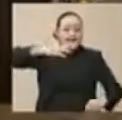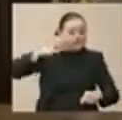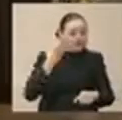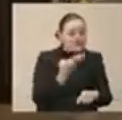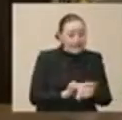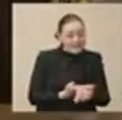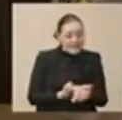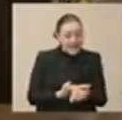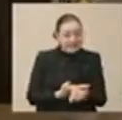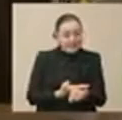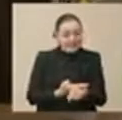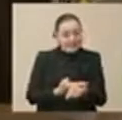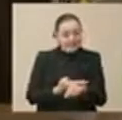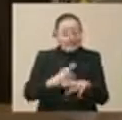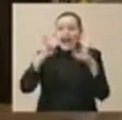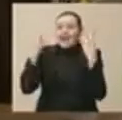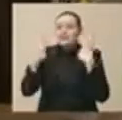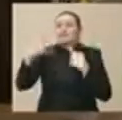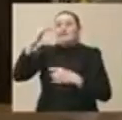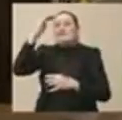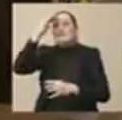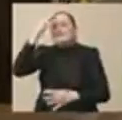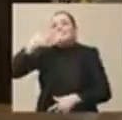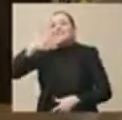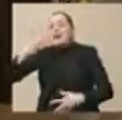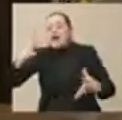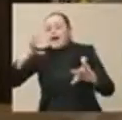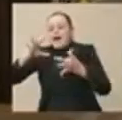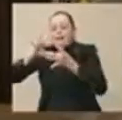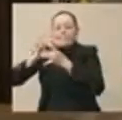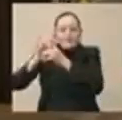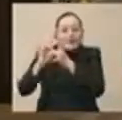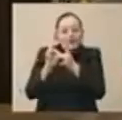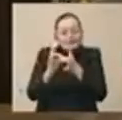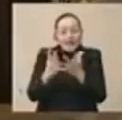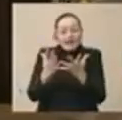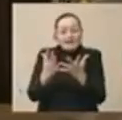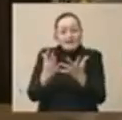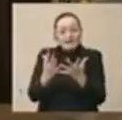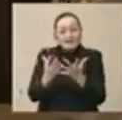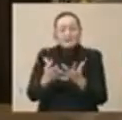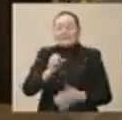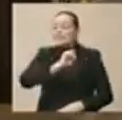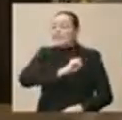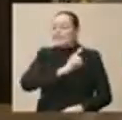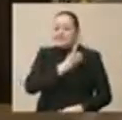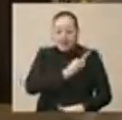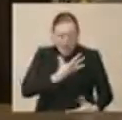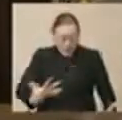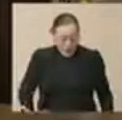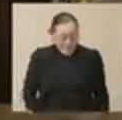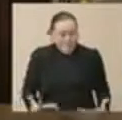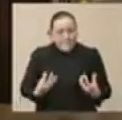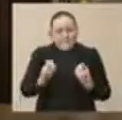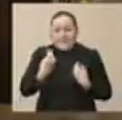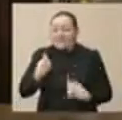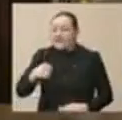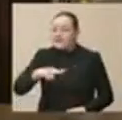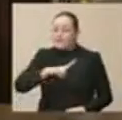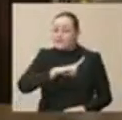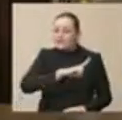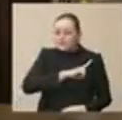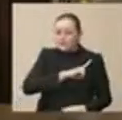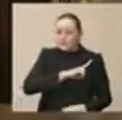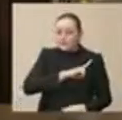a la responsabilidad a la sensatez a la solidaridad nuestra salud y